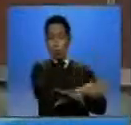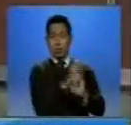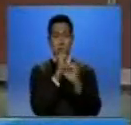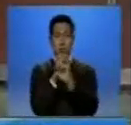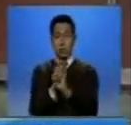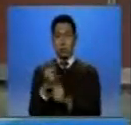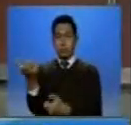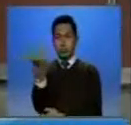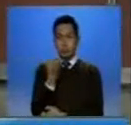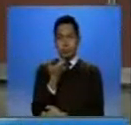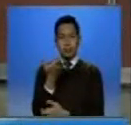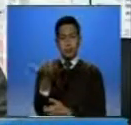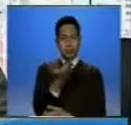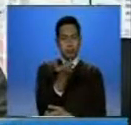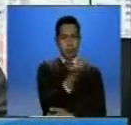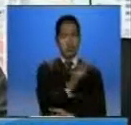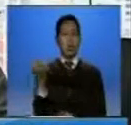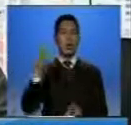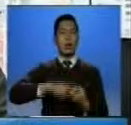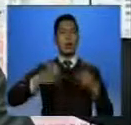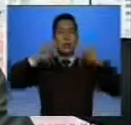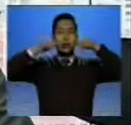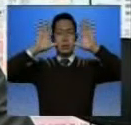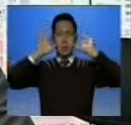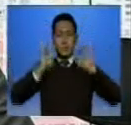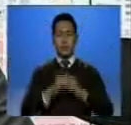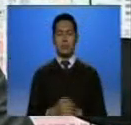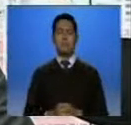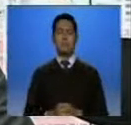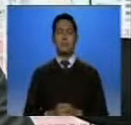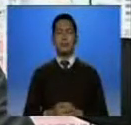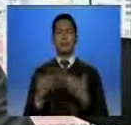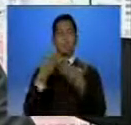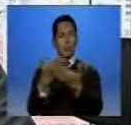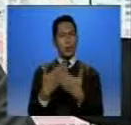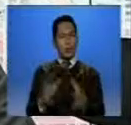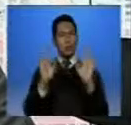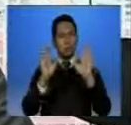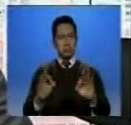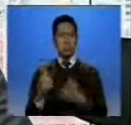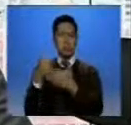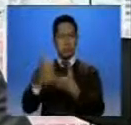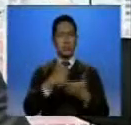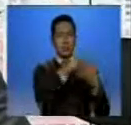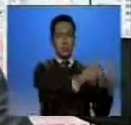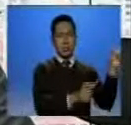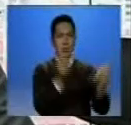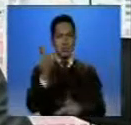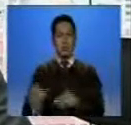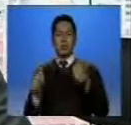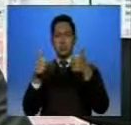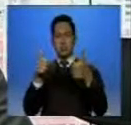retirados hasta el mes de diciembre. Es un nuevo modelo que está generando muchas más beneficios para las personas